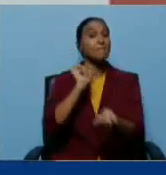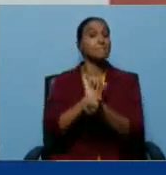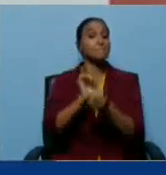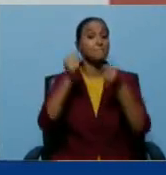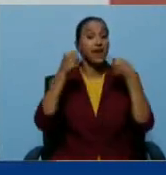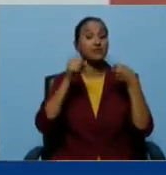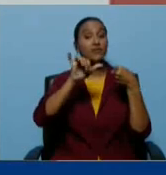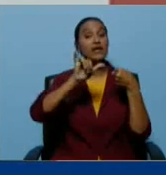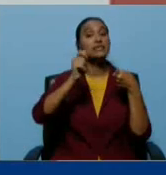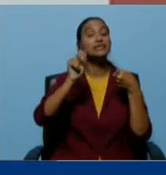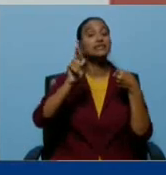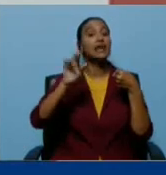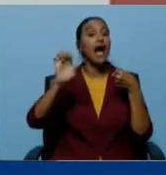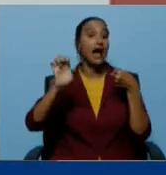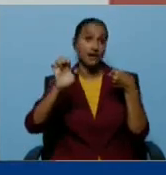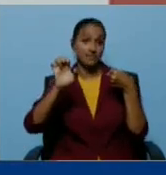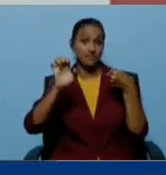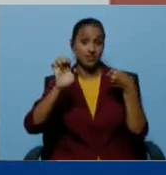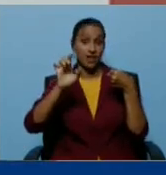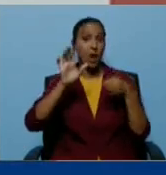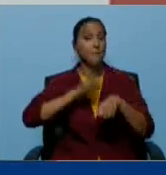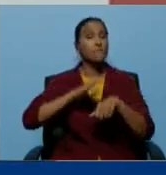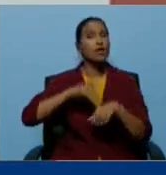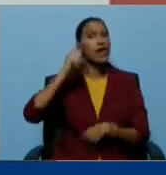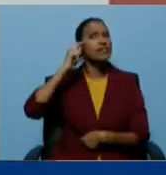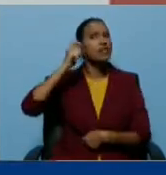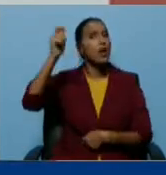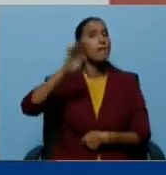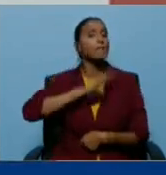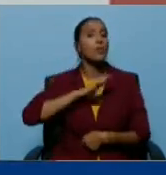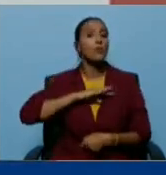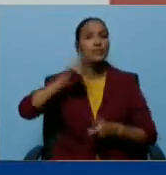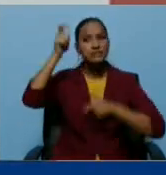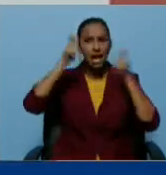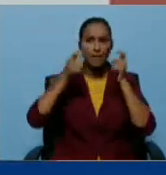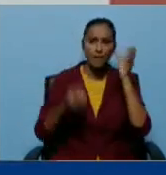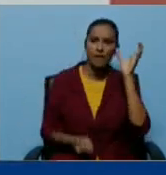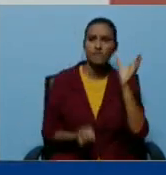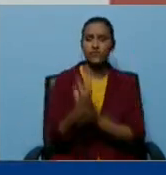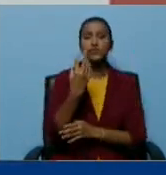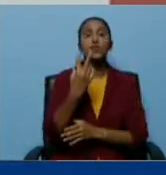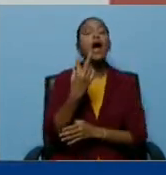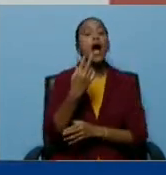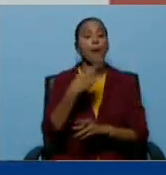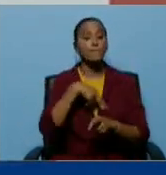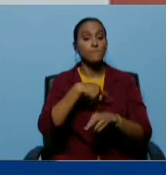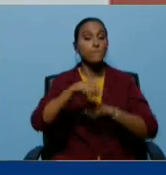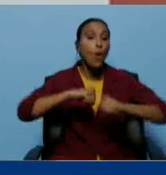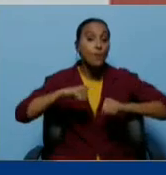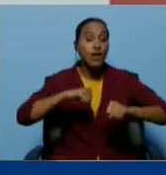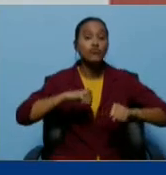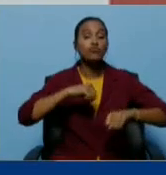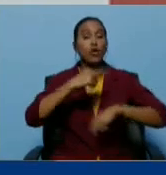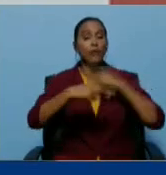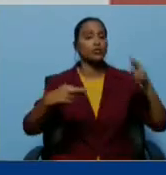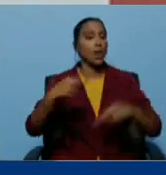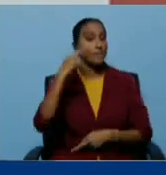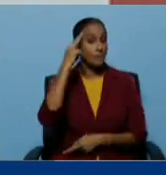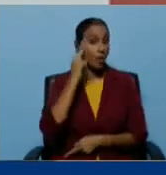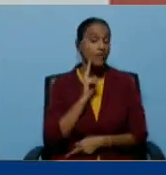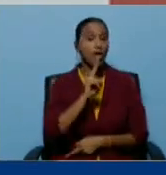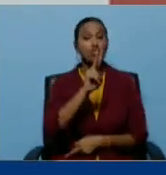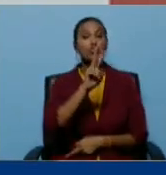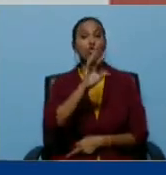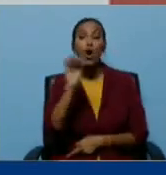Y entiendo que fue la teoría de él para fundar el Movimiento Bolivariano Revolucionario 200. Y fue la teoría